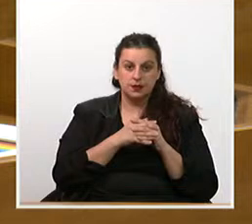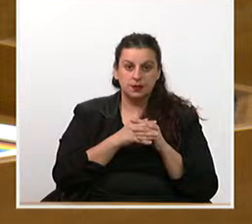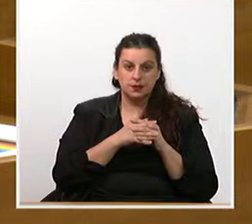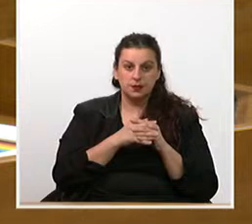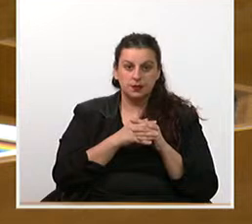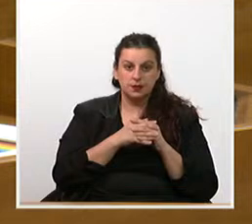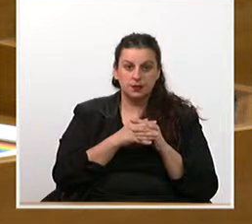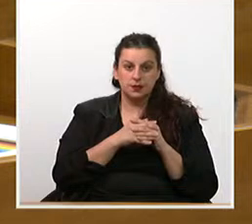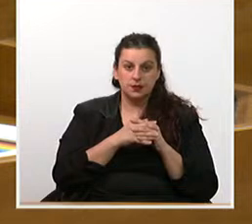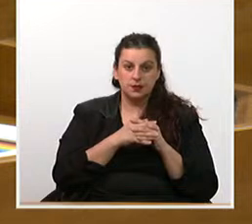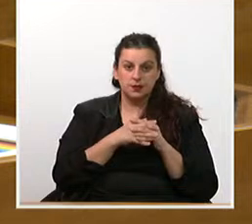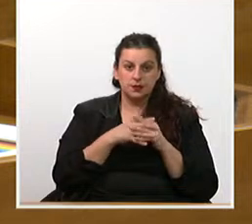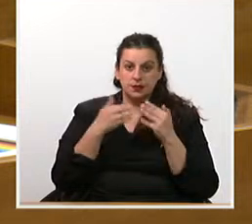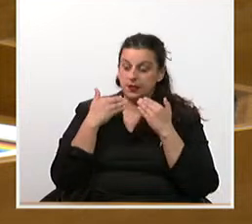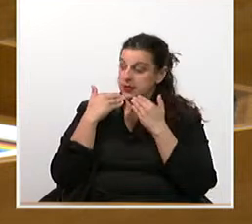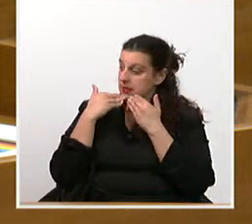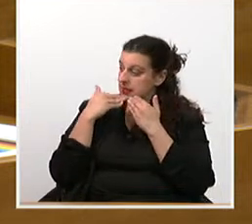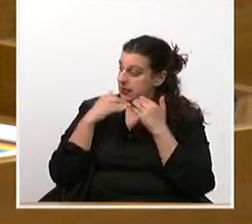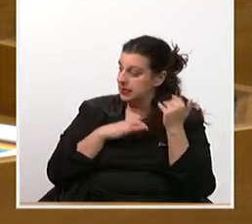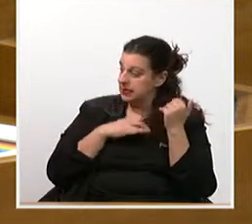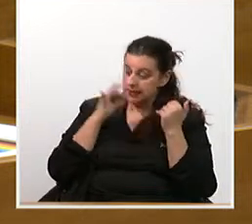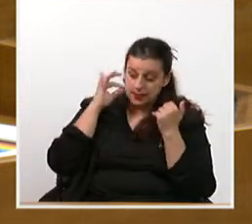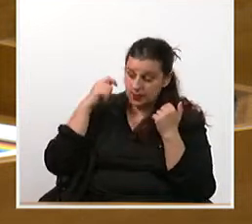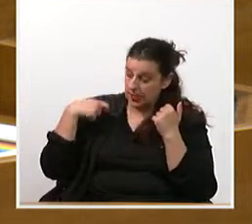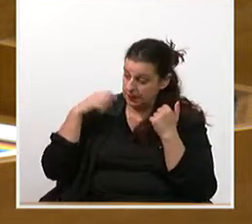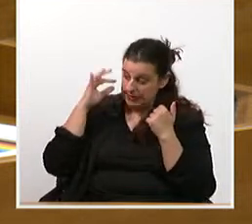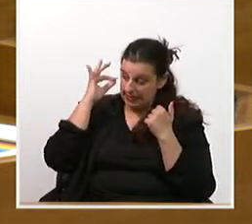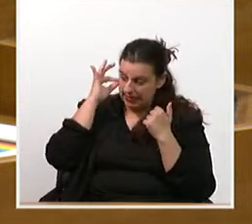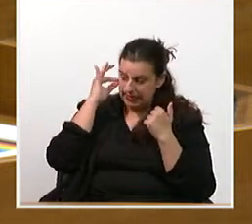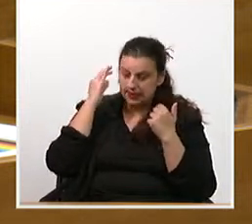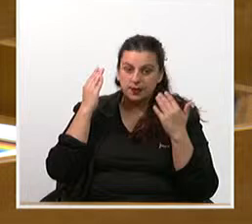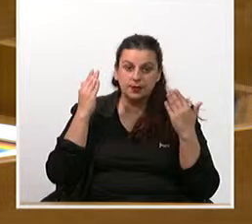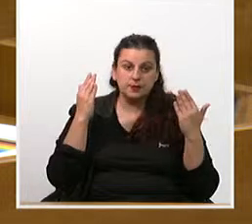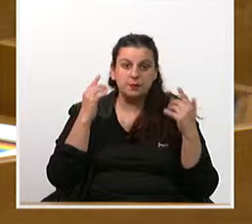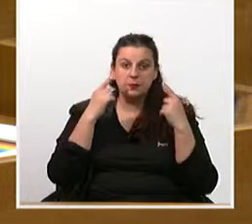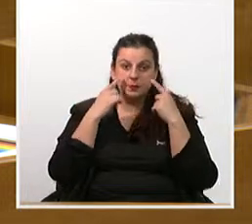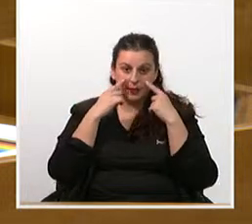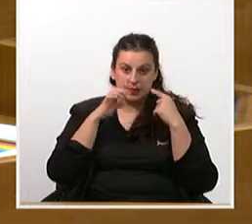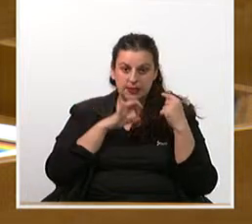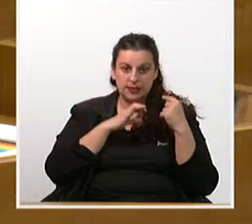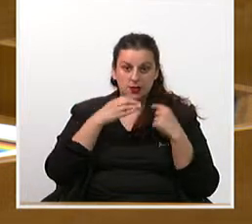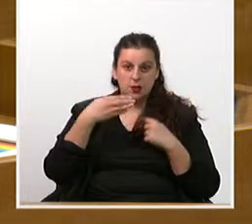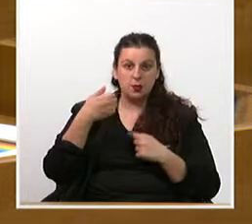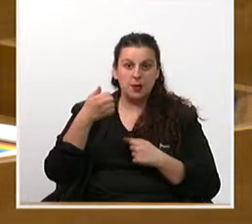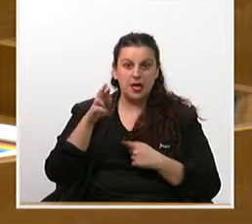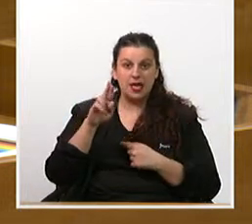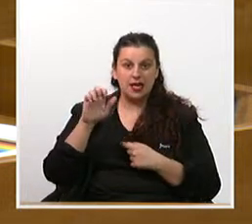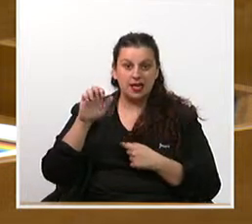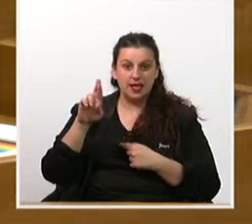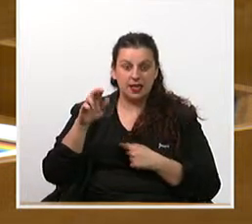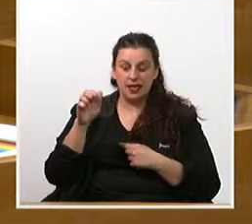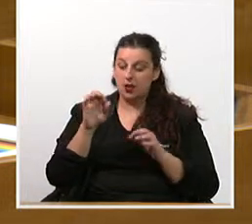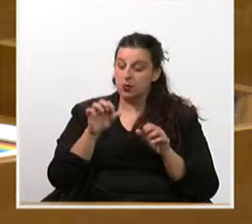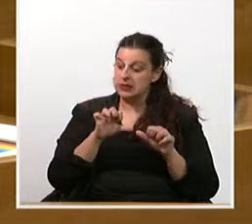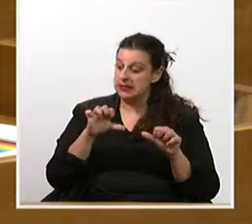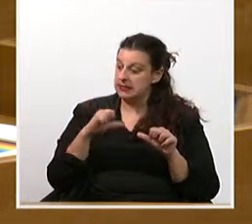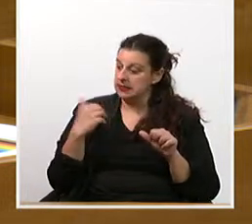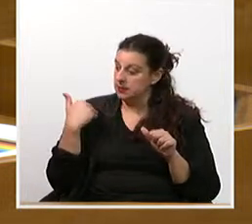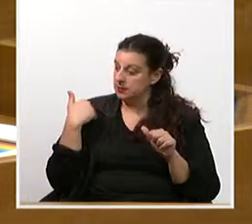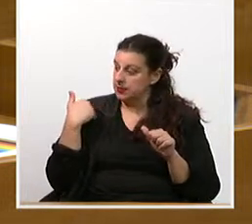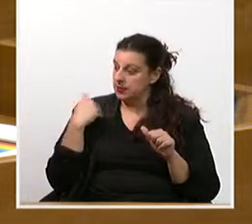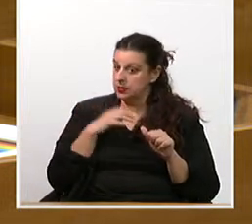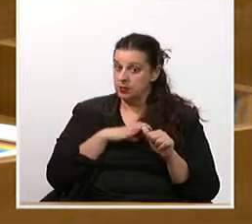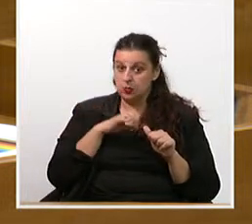quiera gracias señora presidenta mire señor Barrera unes semes ved va a asegurar